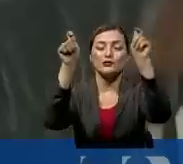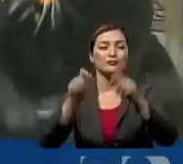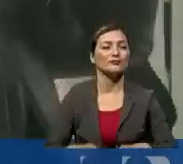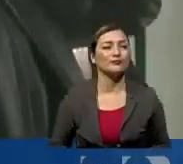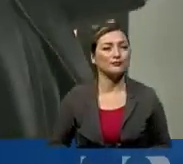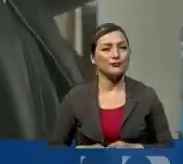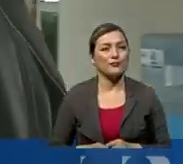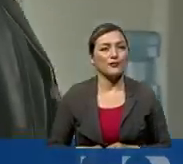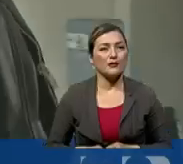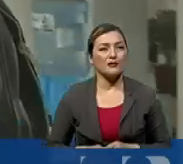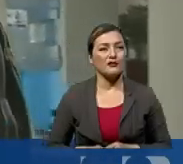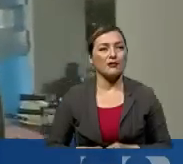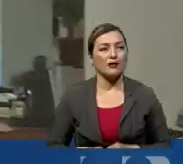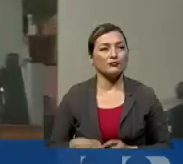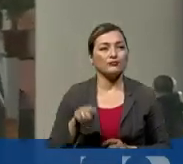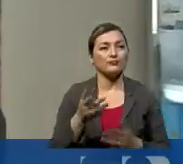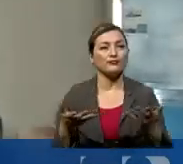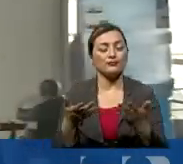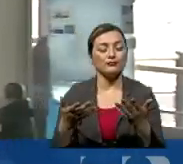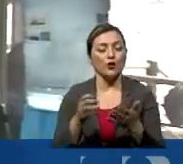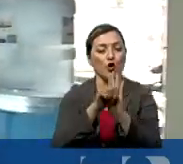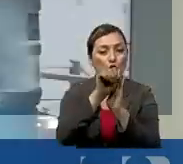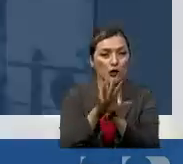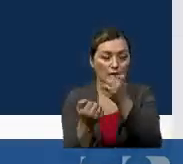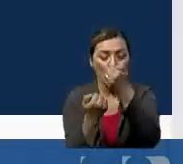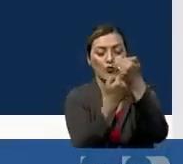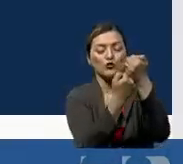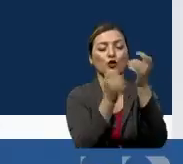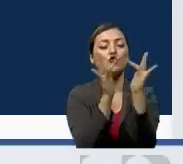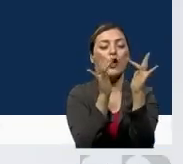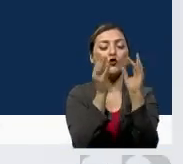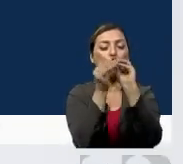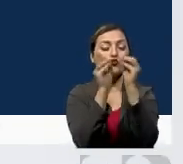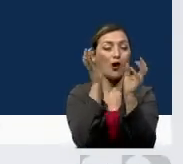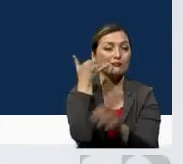fundación, sumándose como donante o como auspiciante. Comuníquese al